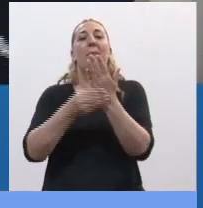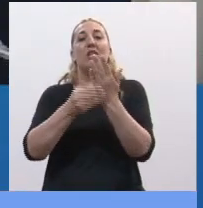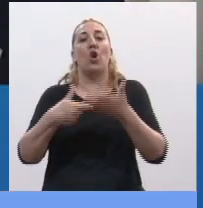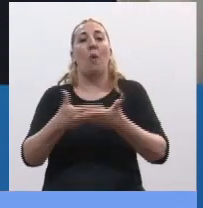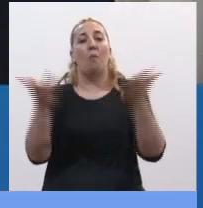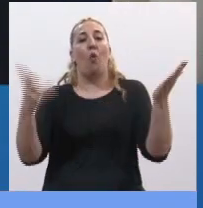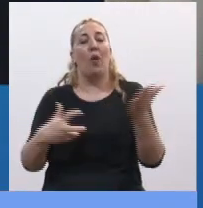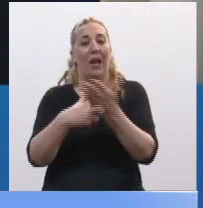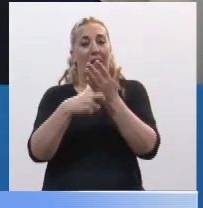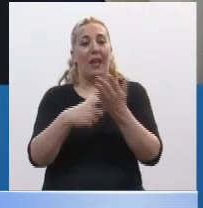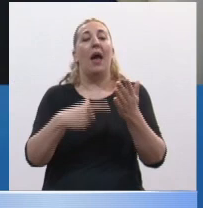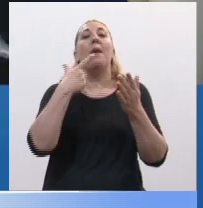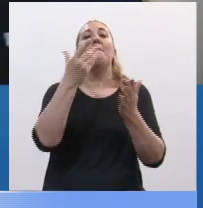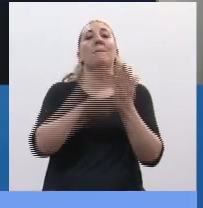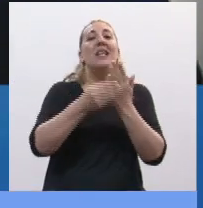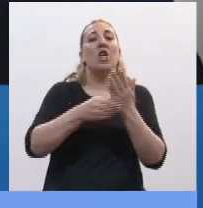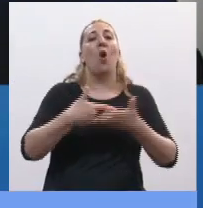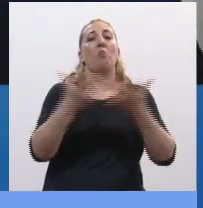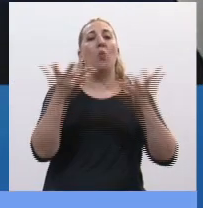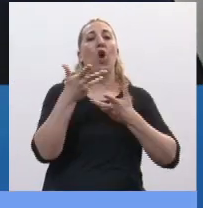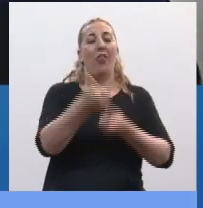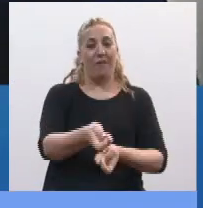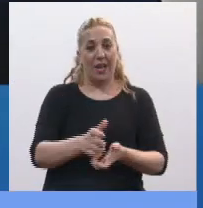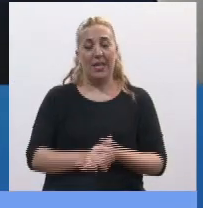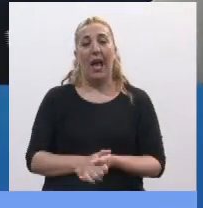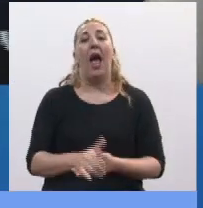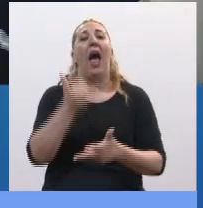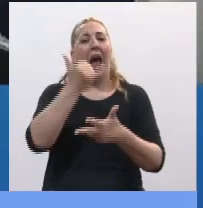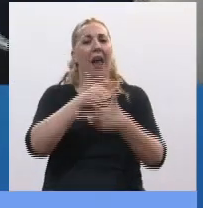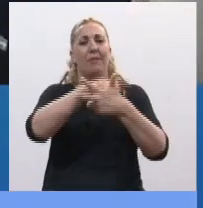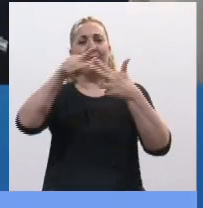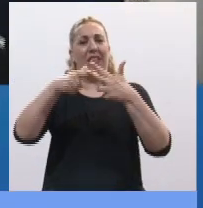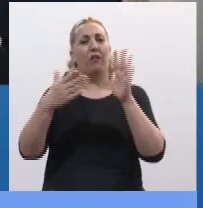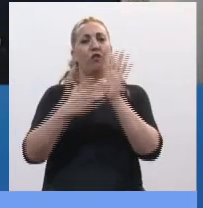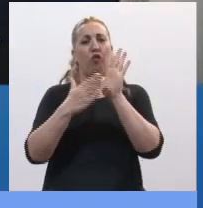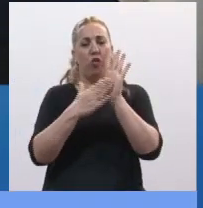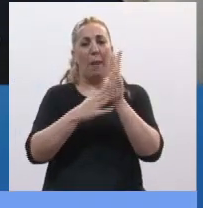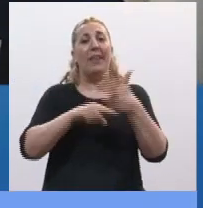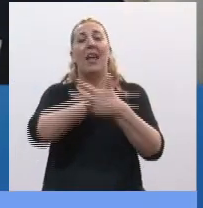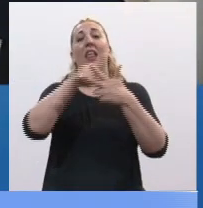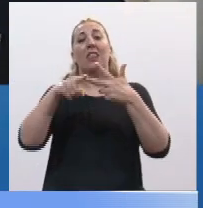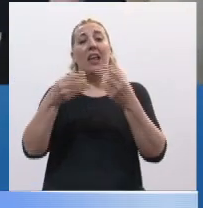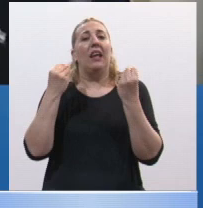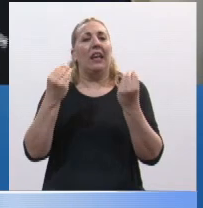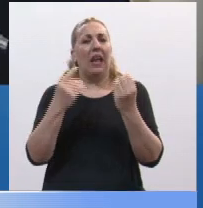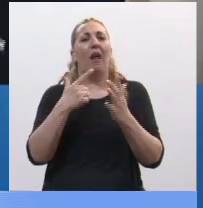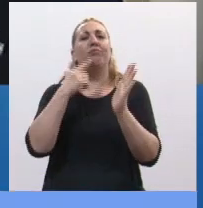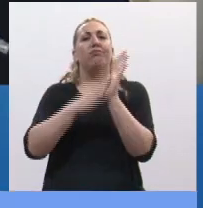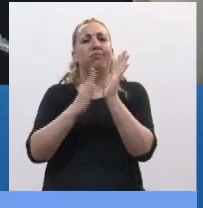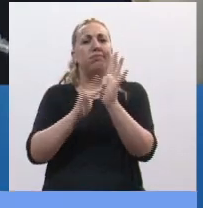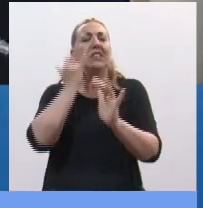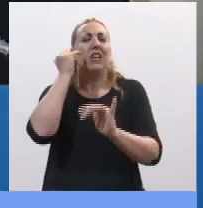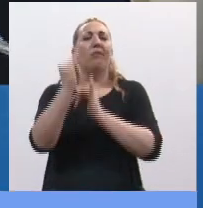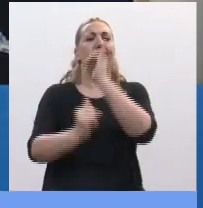Ministerio Público Fiscal y el Ministerio Público de la Defensa. Ahí hay tres fundamentos. El fundamento que han expresado y que